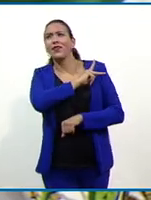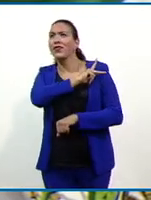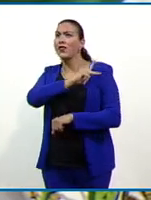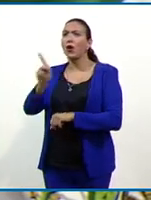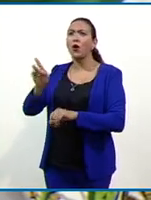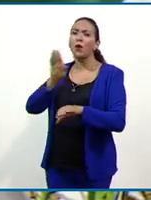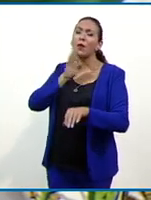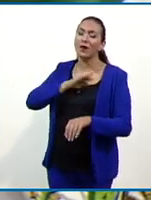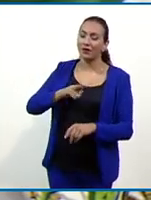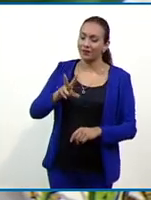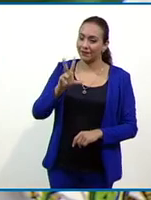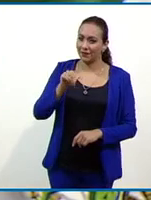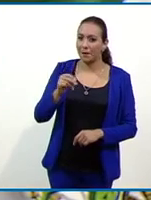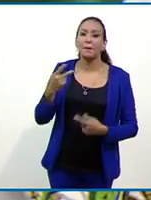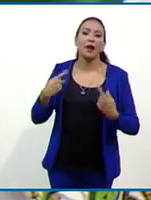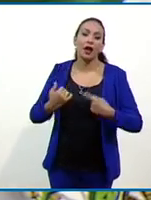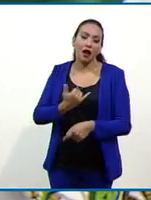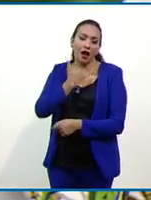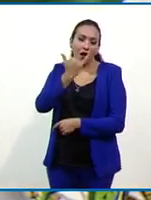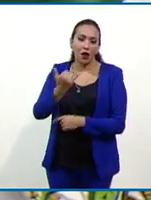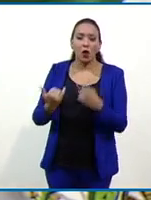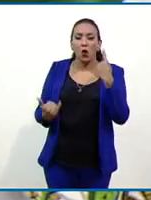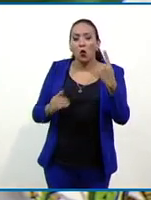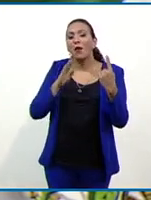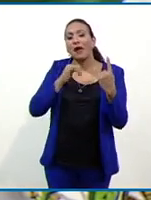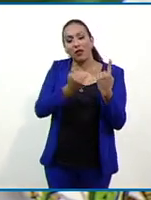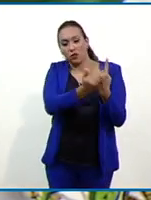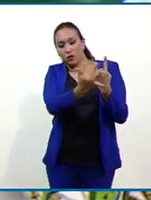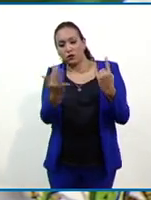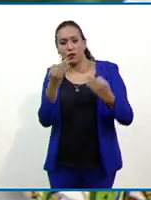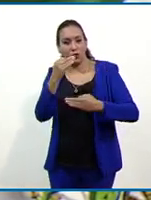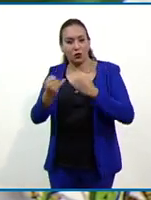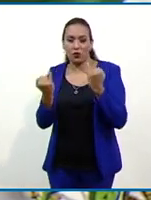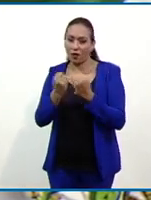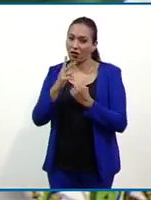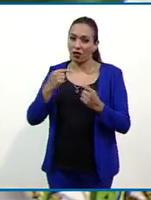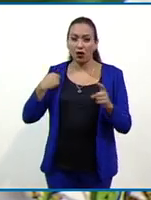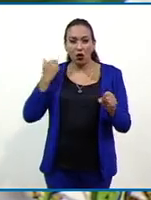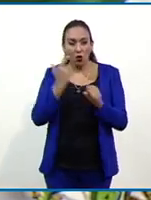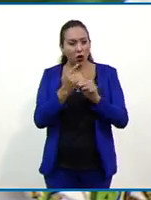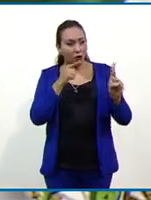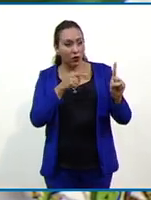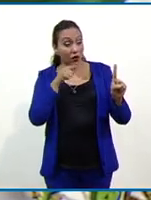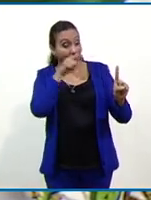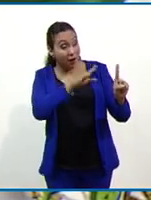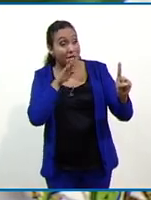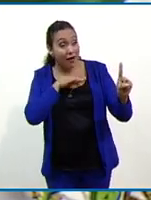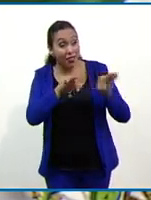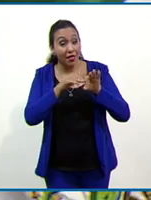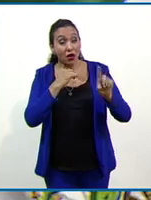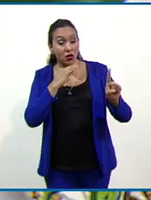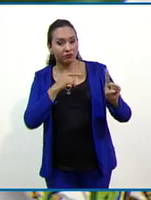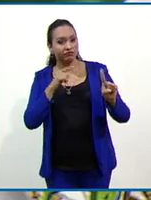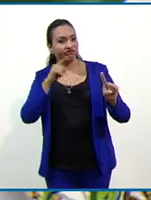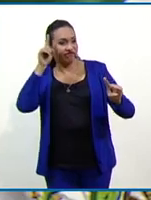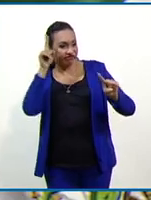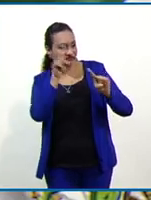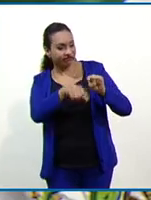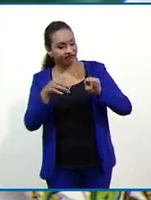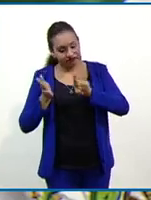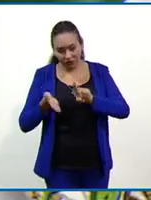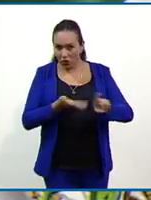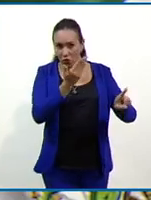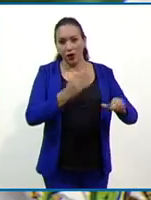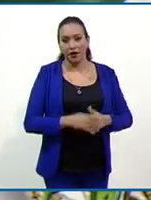de que hay corrupción en el Poder Judicial. La que hemos encontrado, la hemos combatido, y la